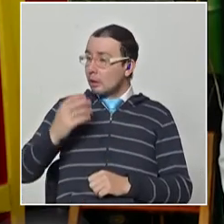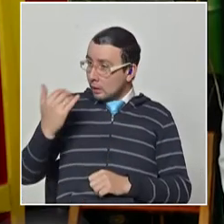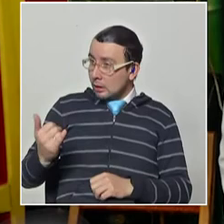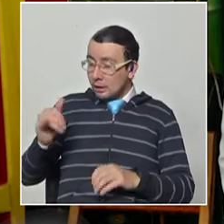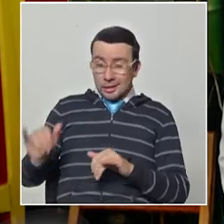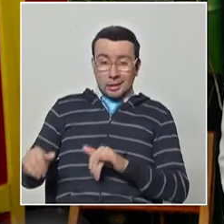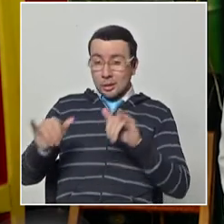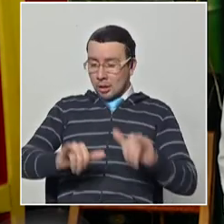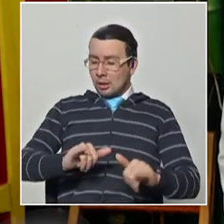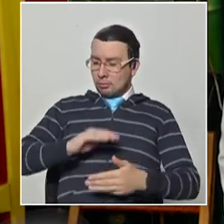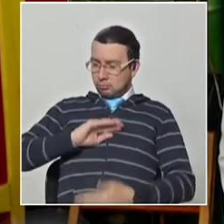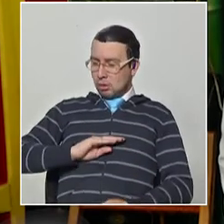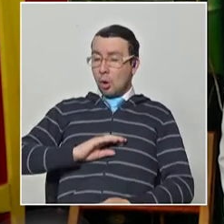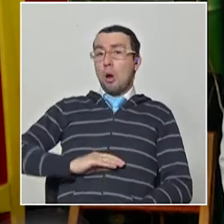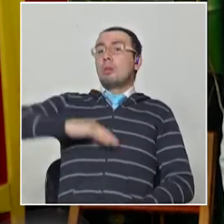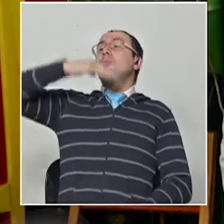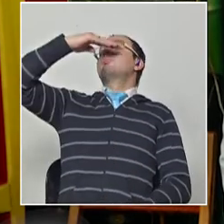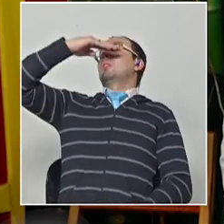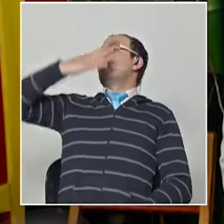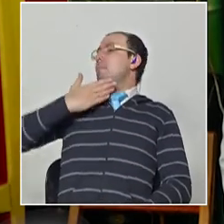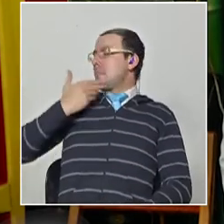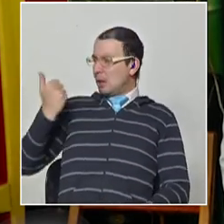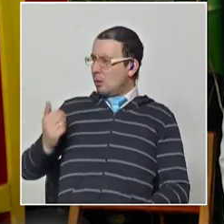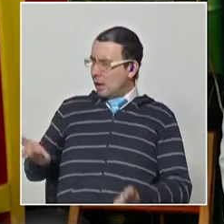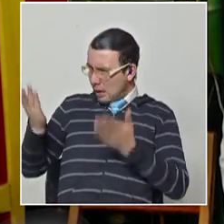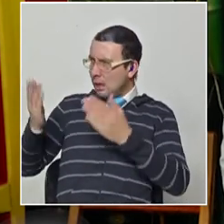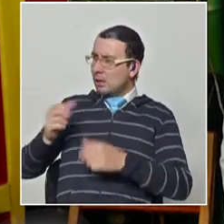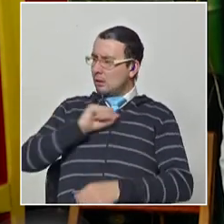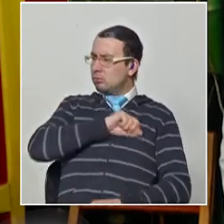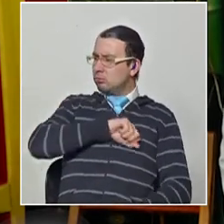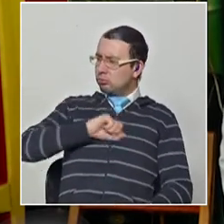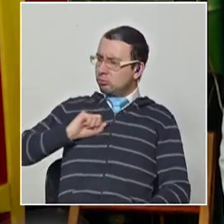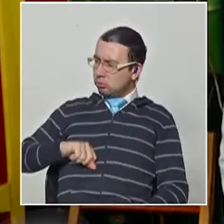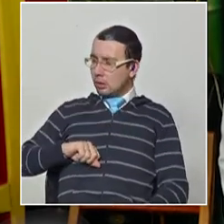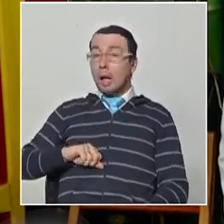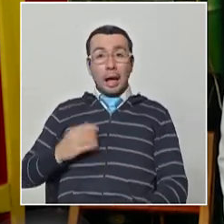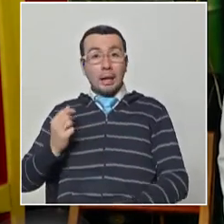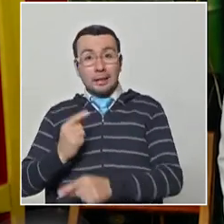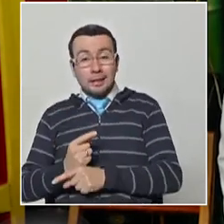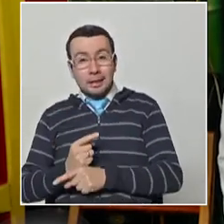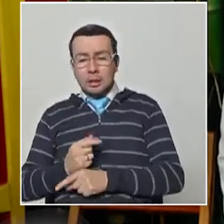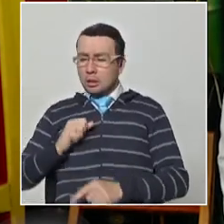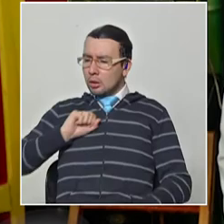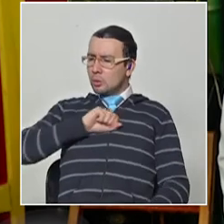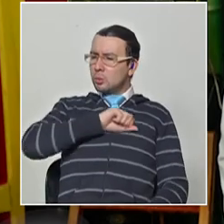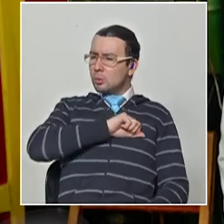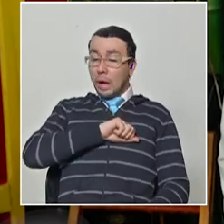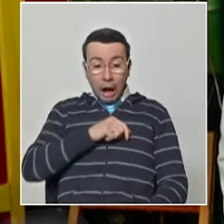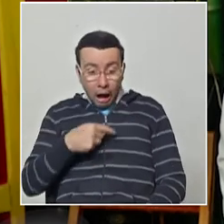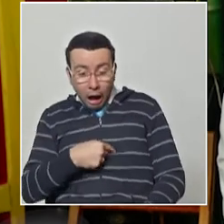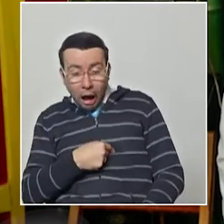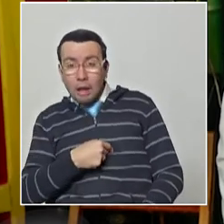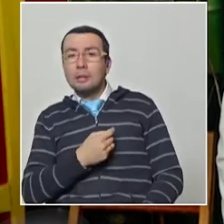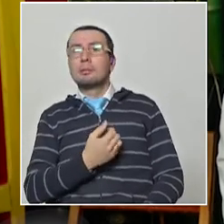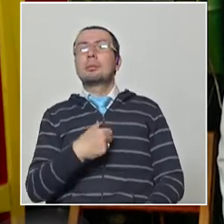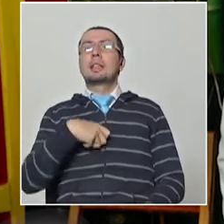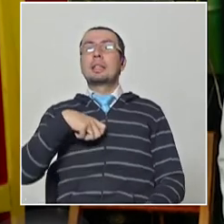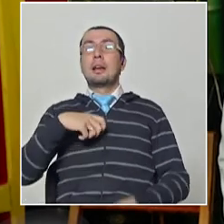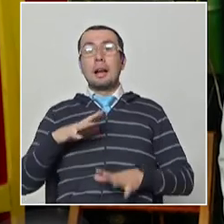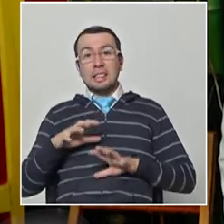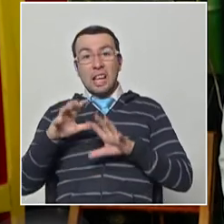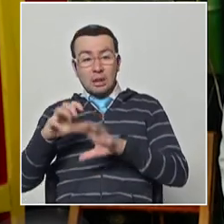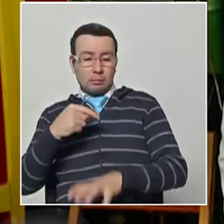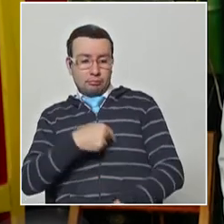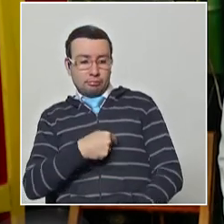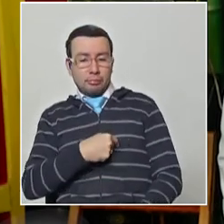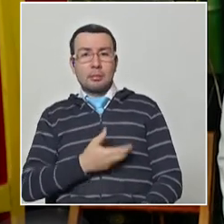abdominal total que hace es delantera pues finalmente tanto org ale se la hice y le la hicimos y le encontramos un cáncer en el seno